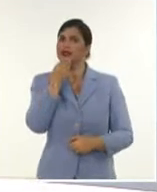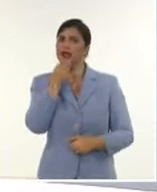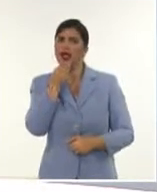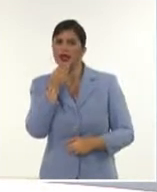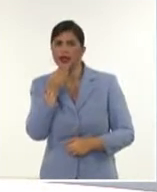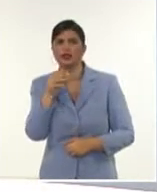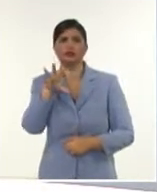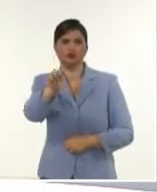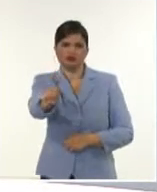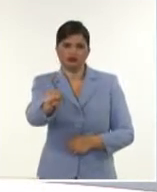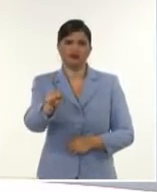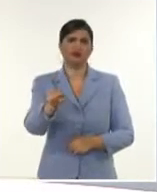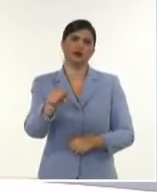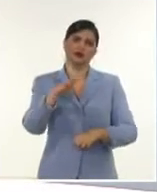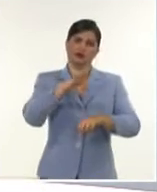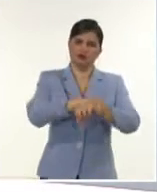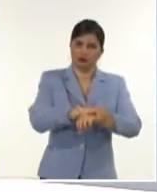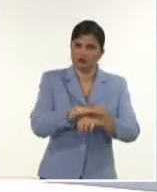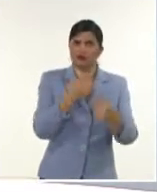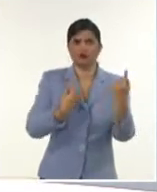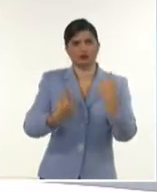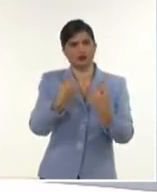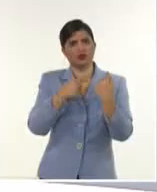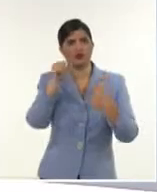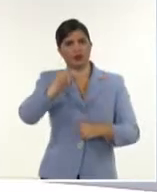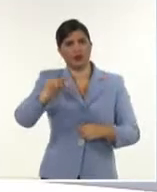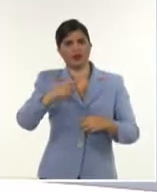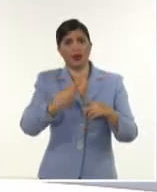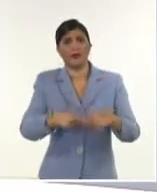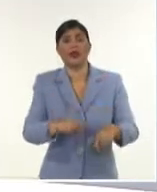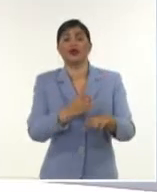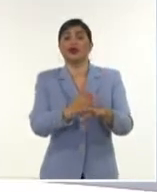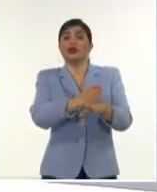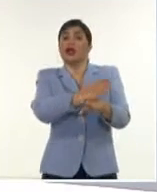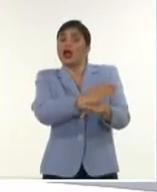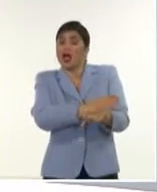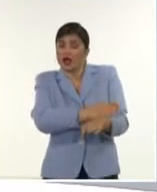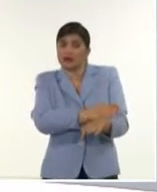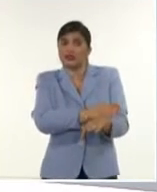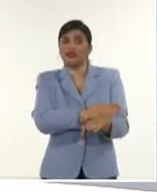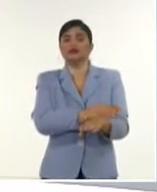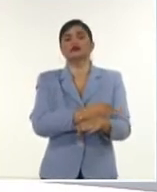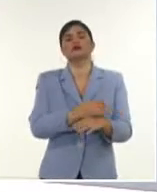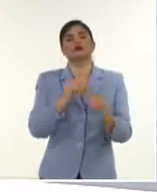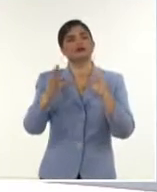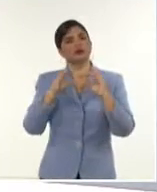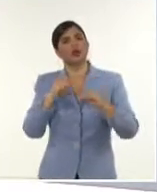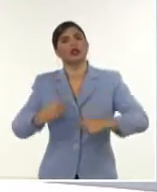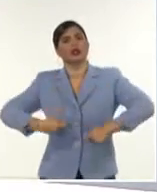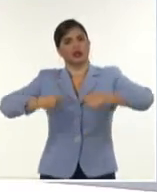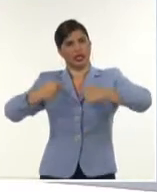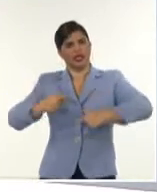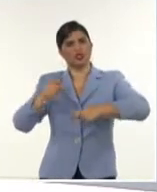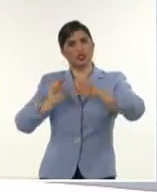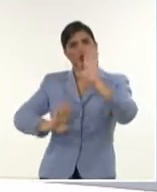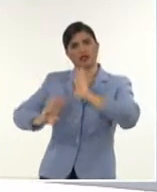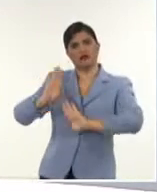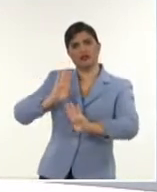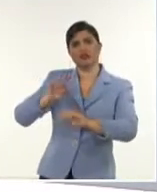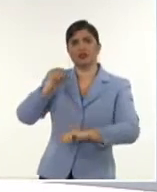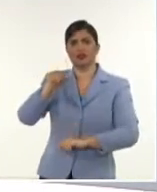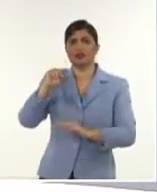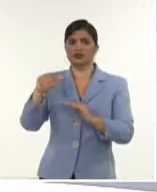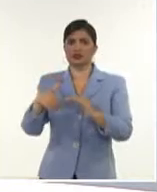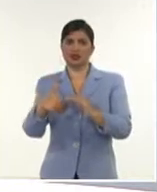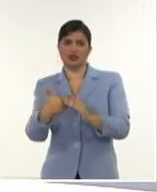la impenetrable seguridad israelí, pero antes de legitimar con ojos cerrados el derecho a la defensa del ese día atacado, hay que